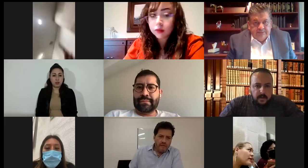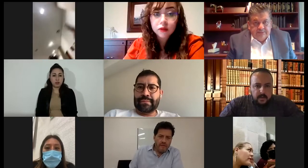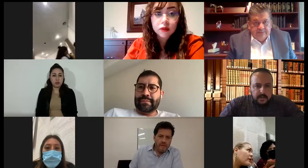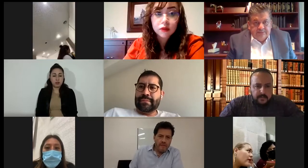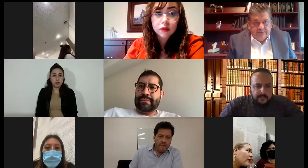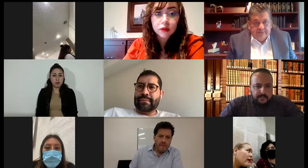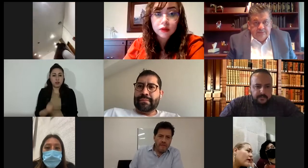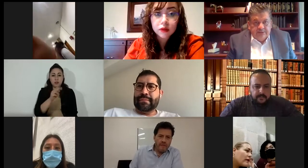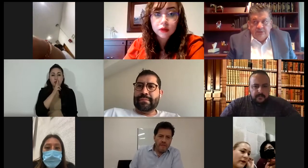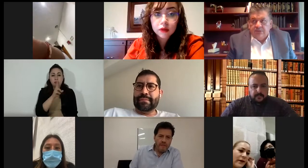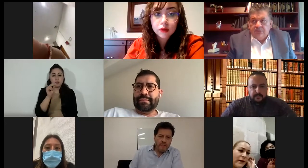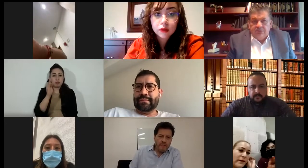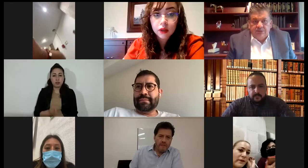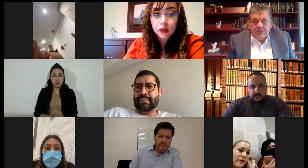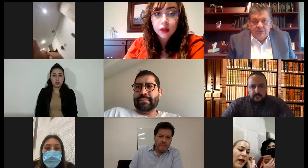Rubio, en contra.